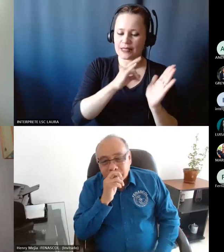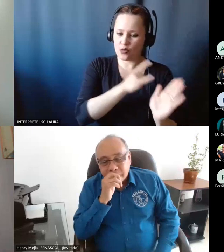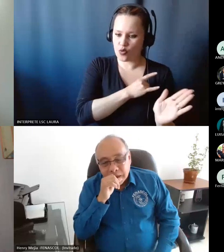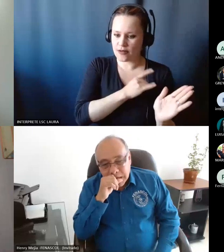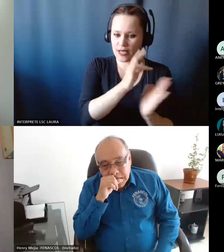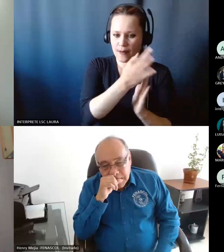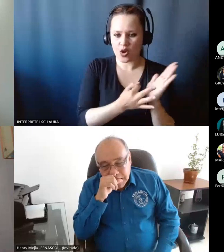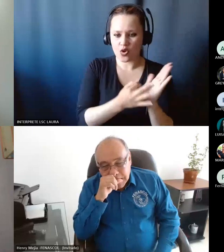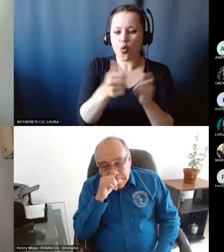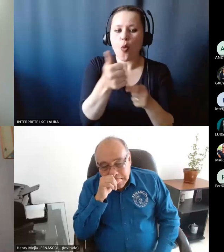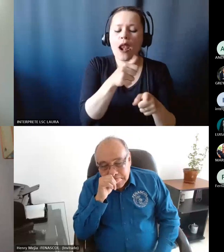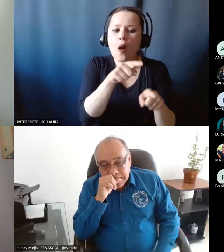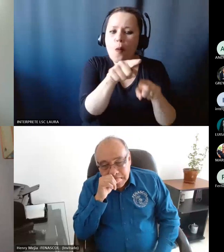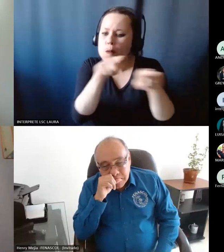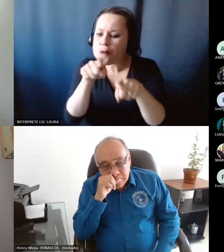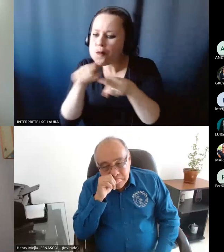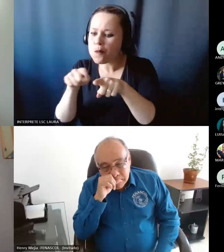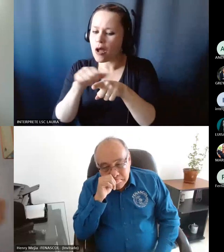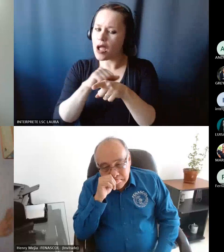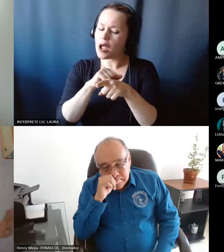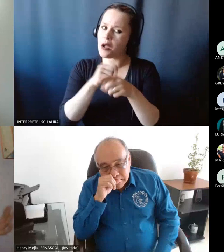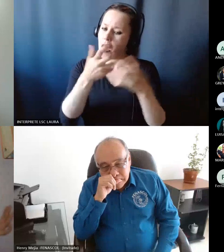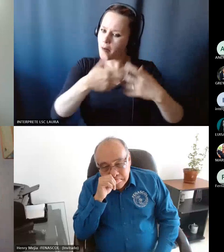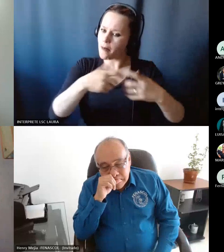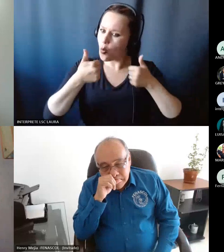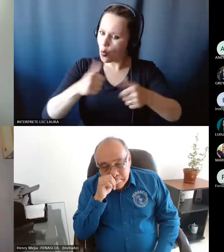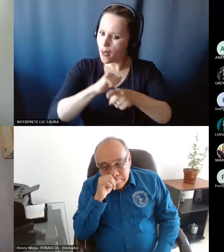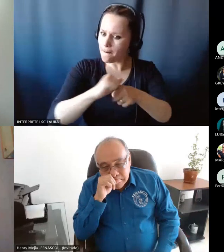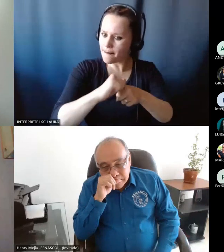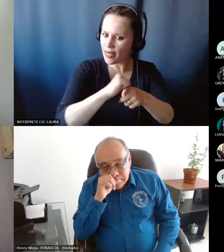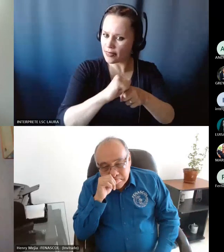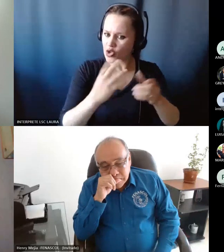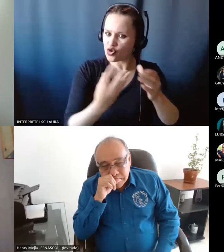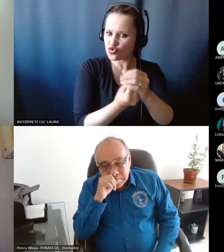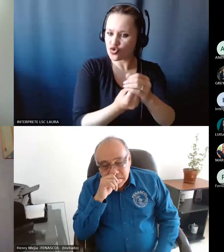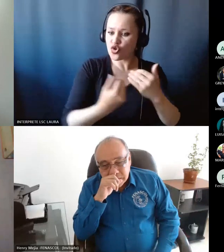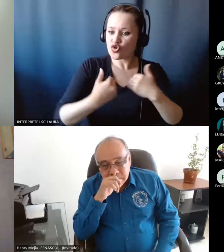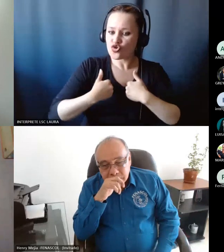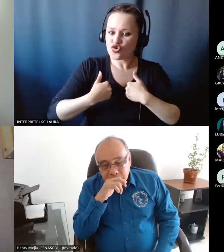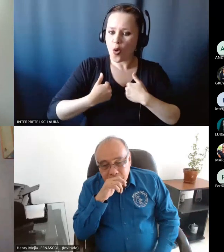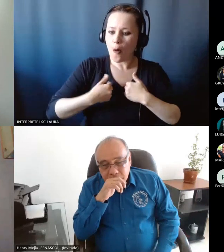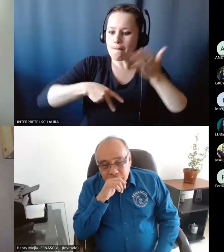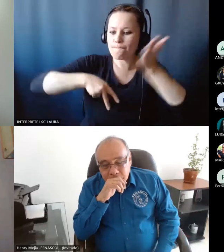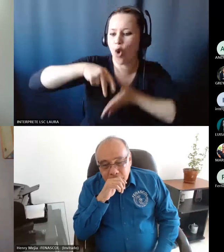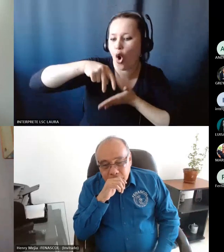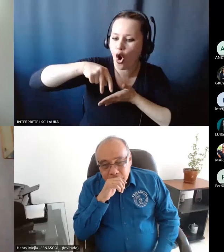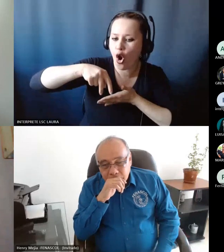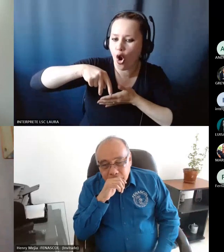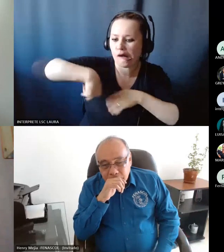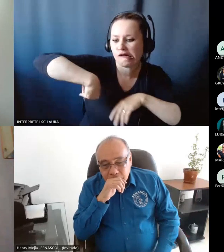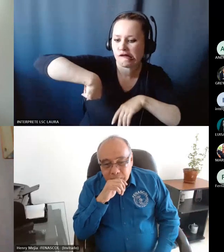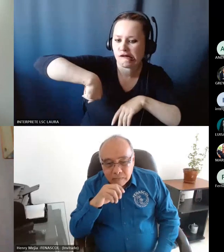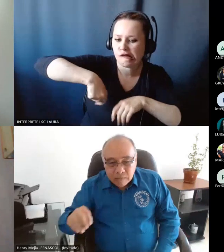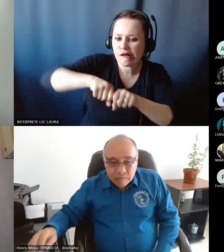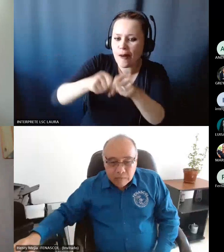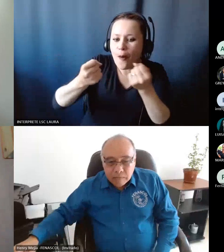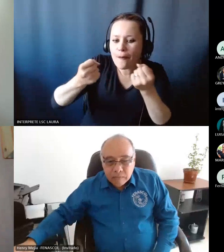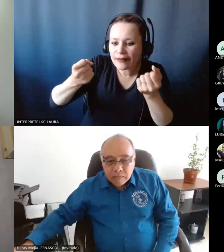prácticas en temas de inclusión y me pasó algo mágico me fracturé la pierna y eso